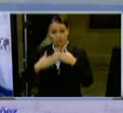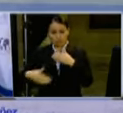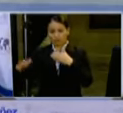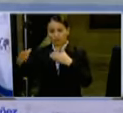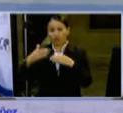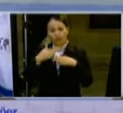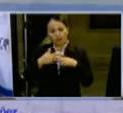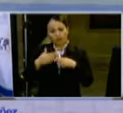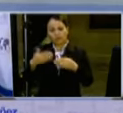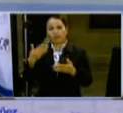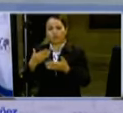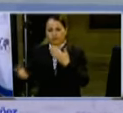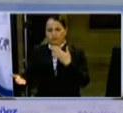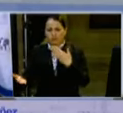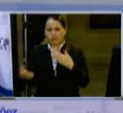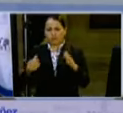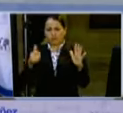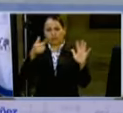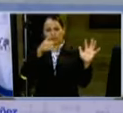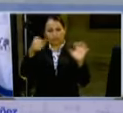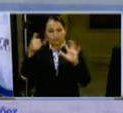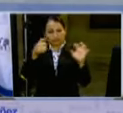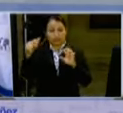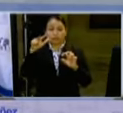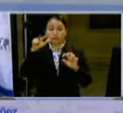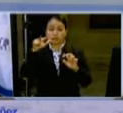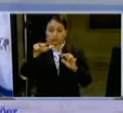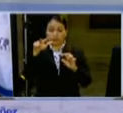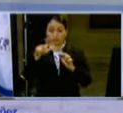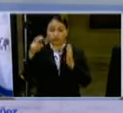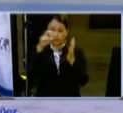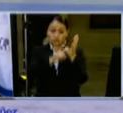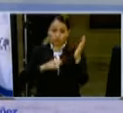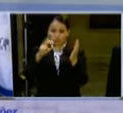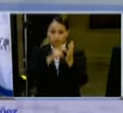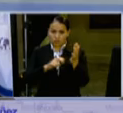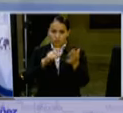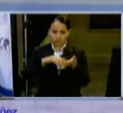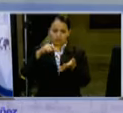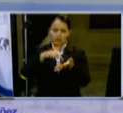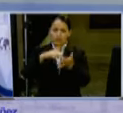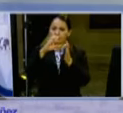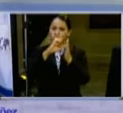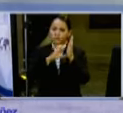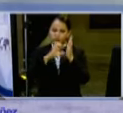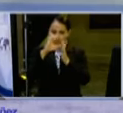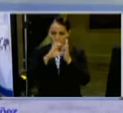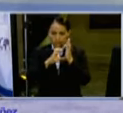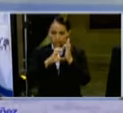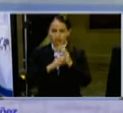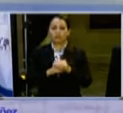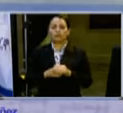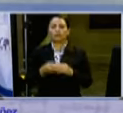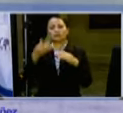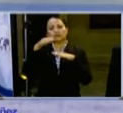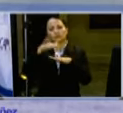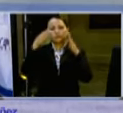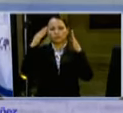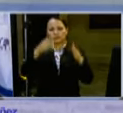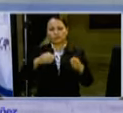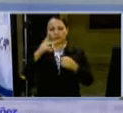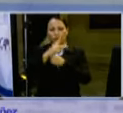la fecha, han habido 618 modificaciones al texto constitucional. En relación a la política